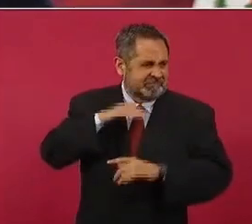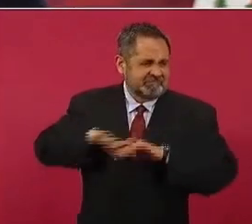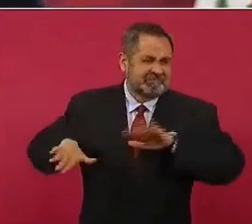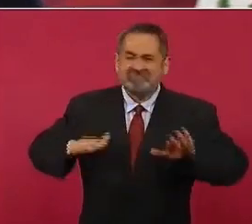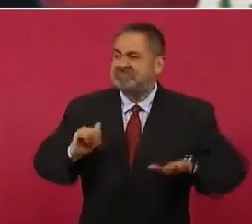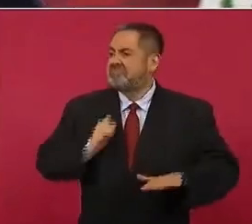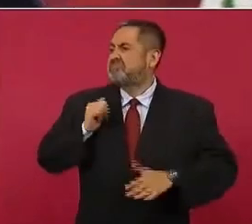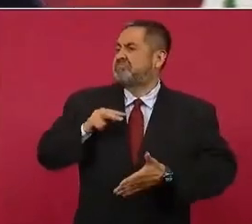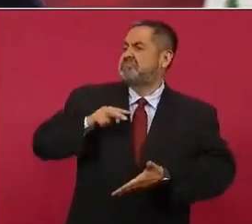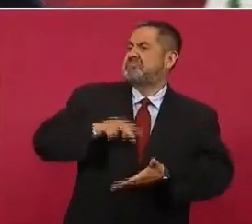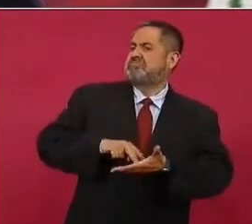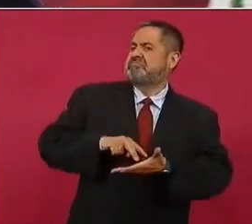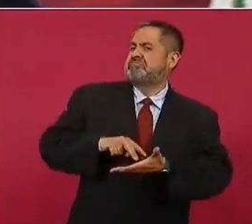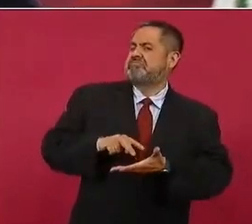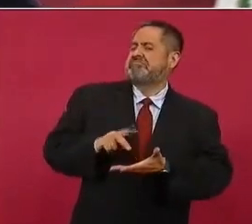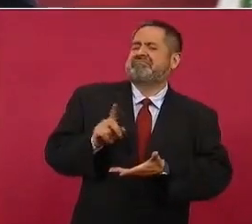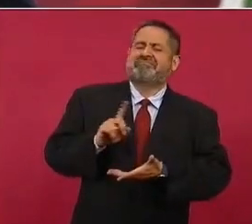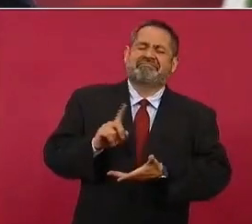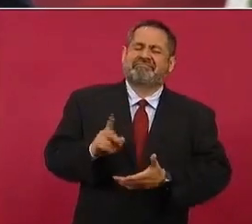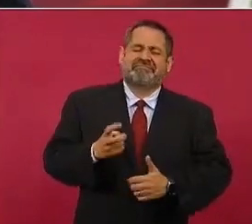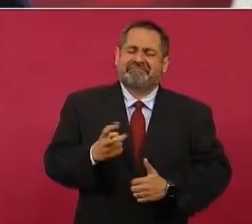índole.